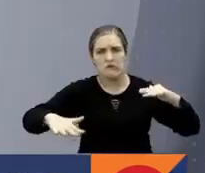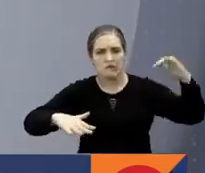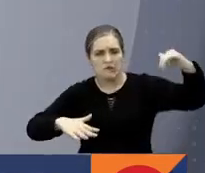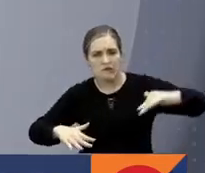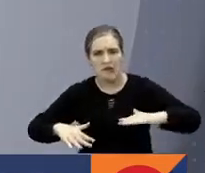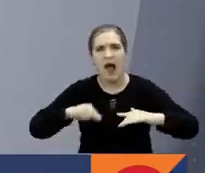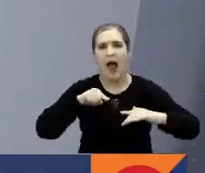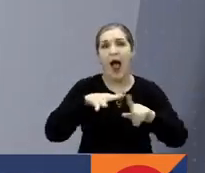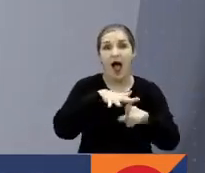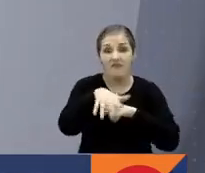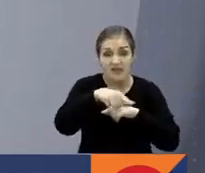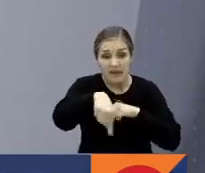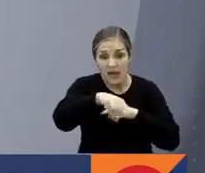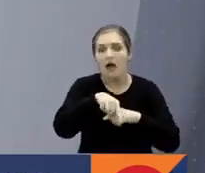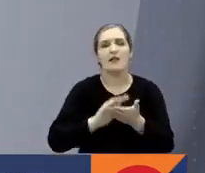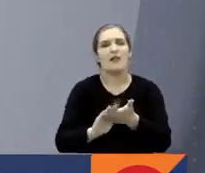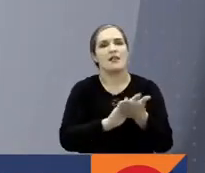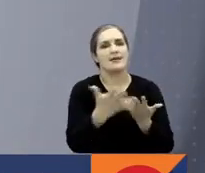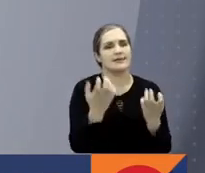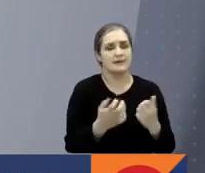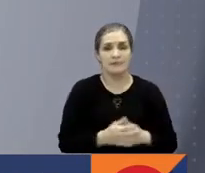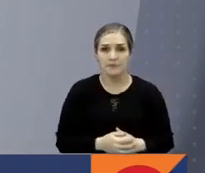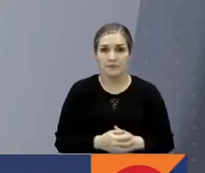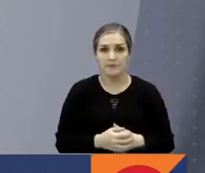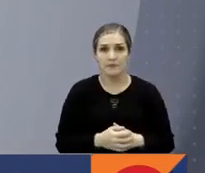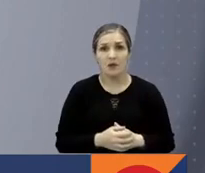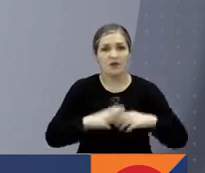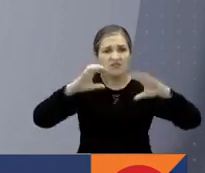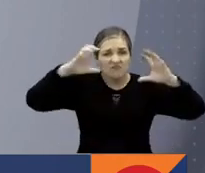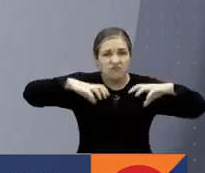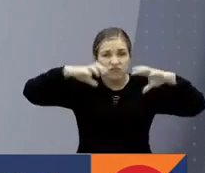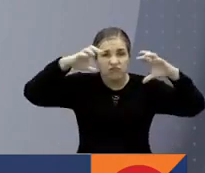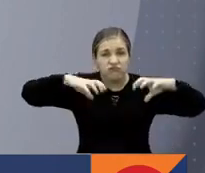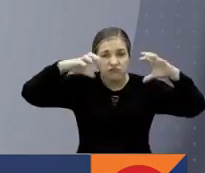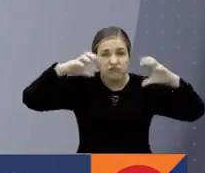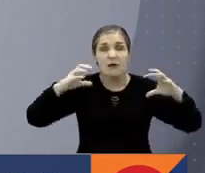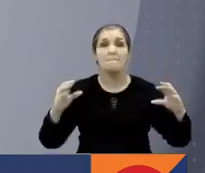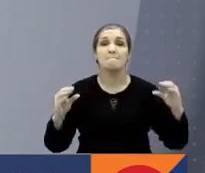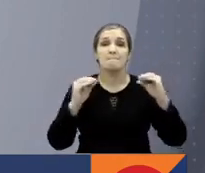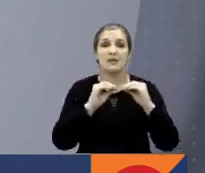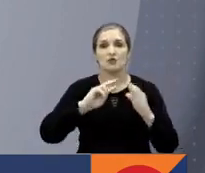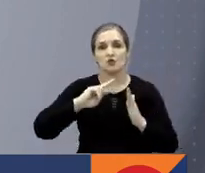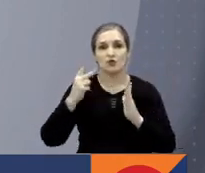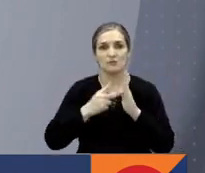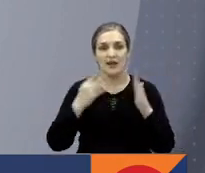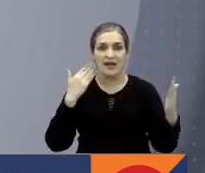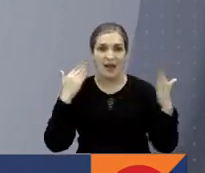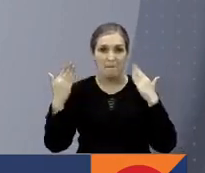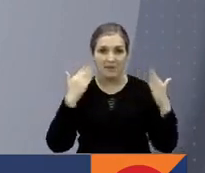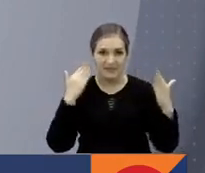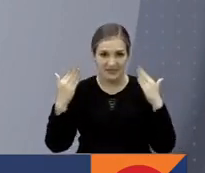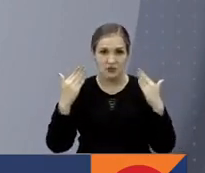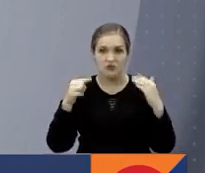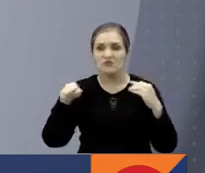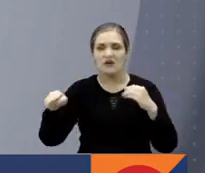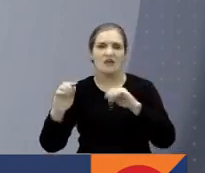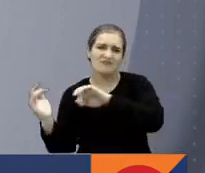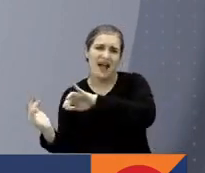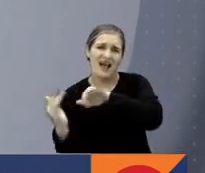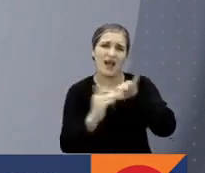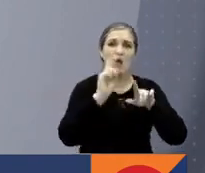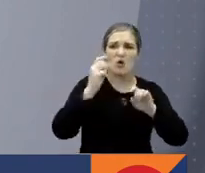vieron afectadas. A esta emergencia por las fuertes lluvias se suman la llegada de más de 2.000 campesinos desplazados por amenazas y enfrentamientos de grupos